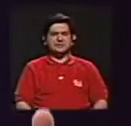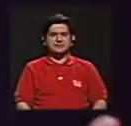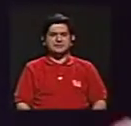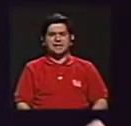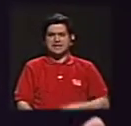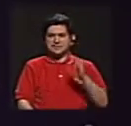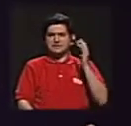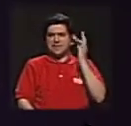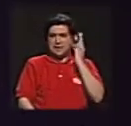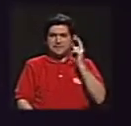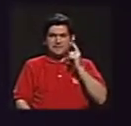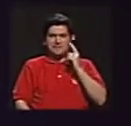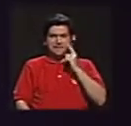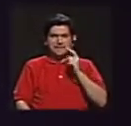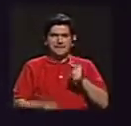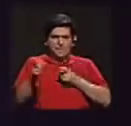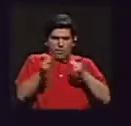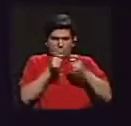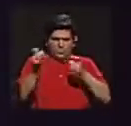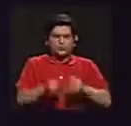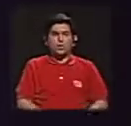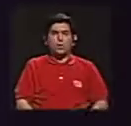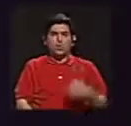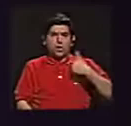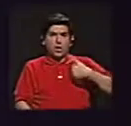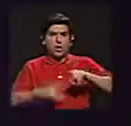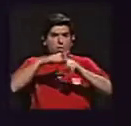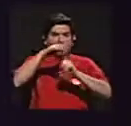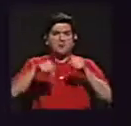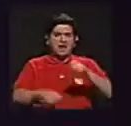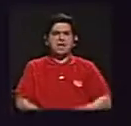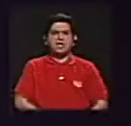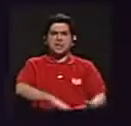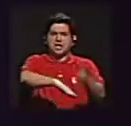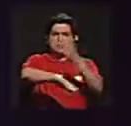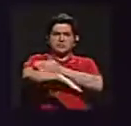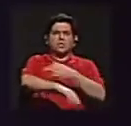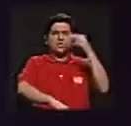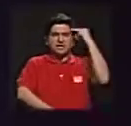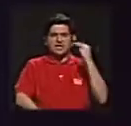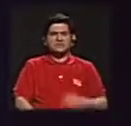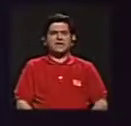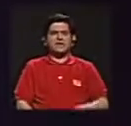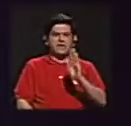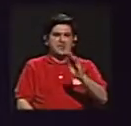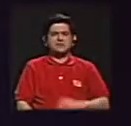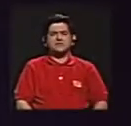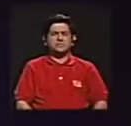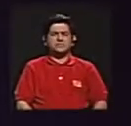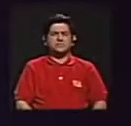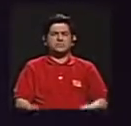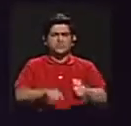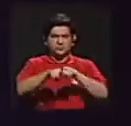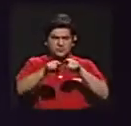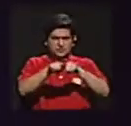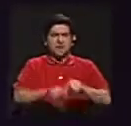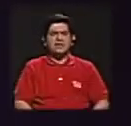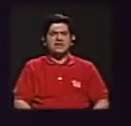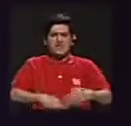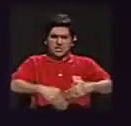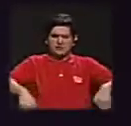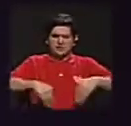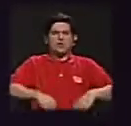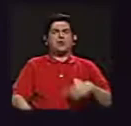donde el hombre ha desaparecido. Ella está siempre con sus botas negras, sus medias caladas, su enagua muy corta, sus